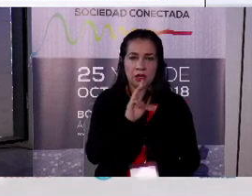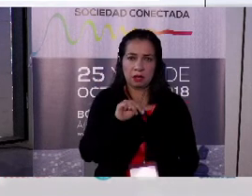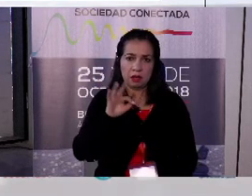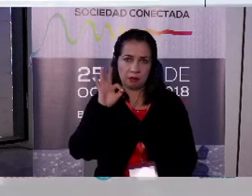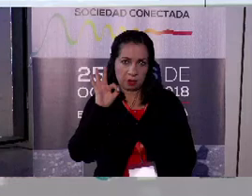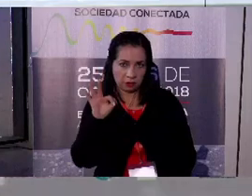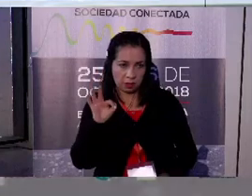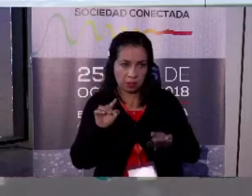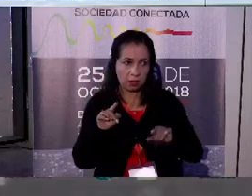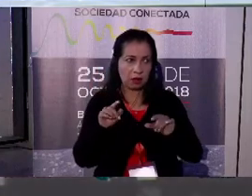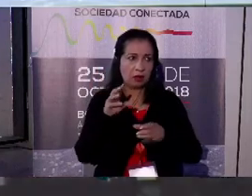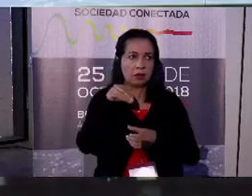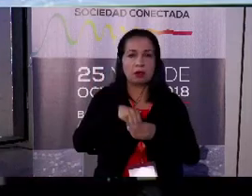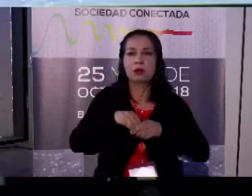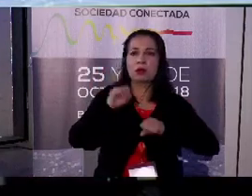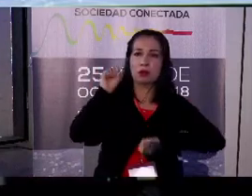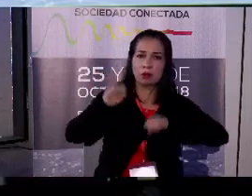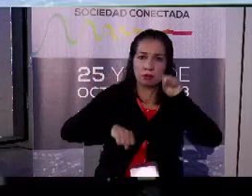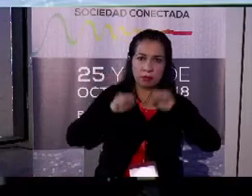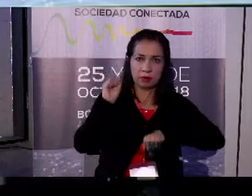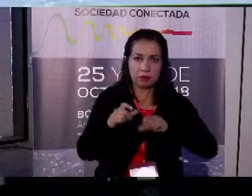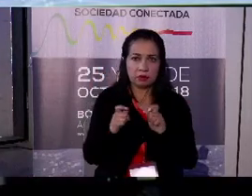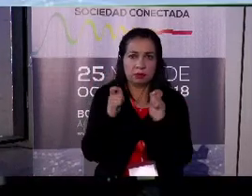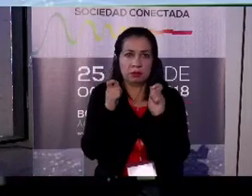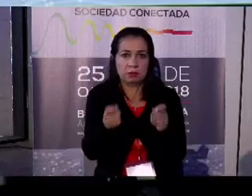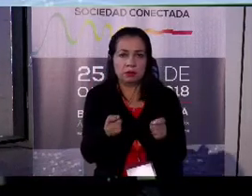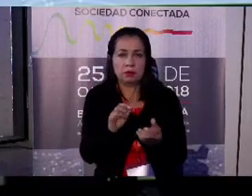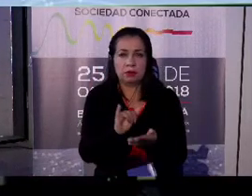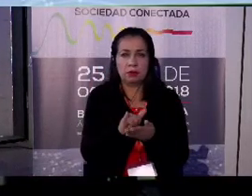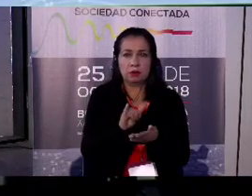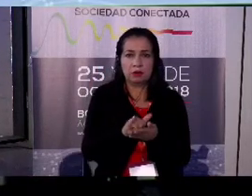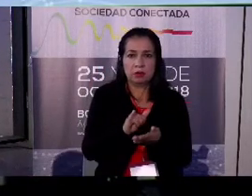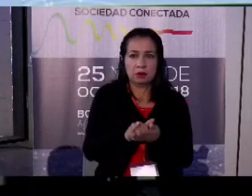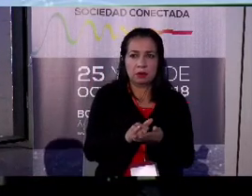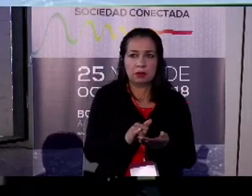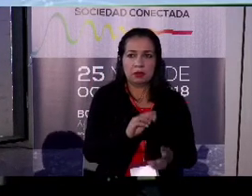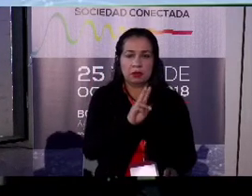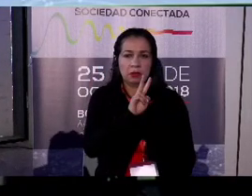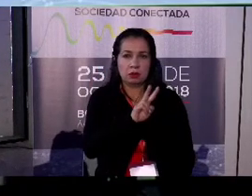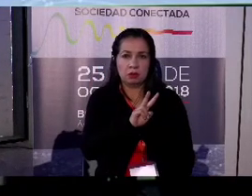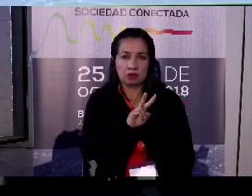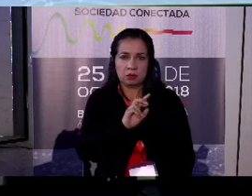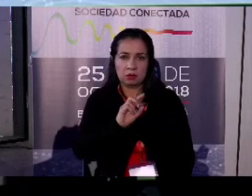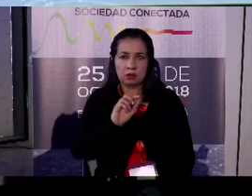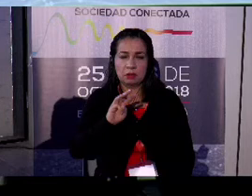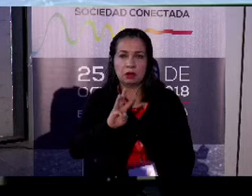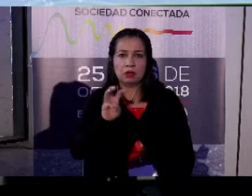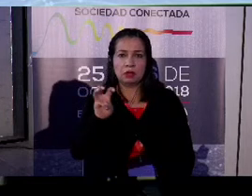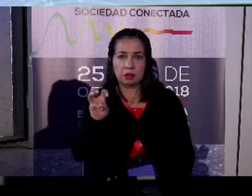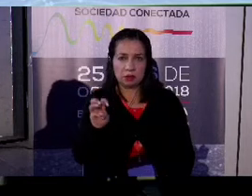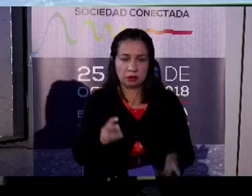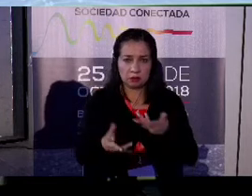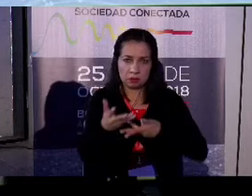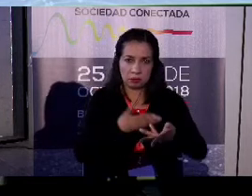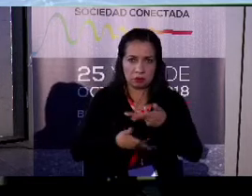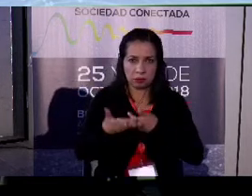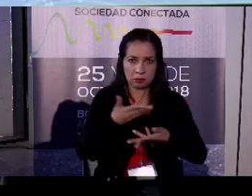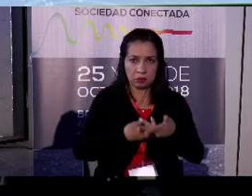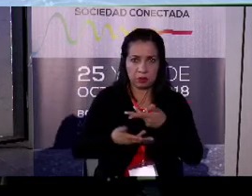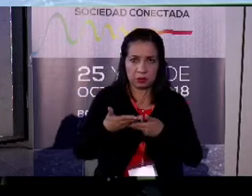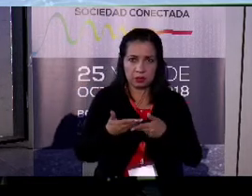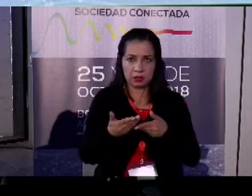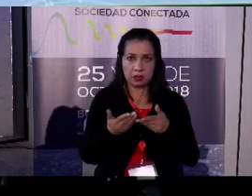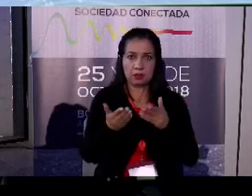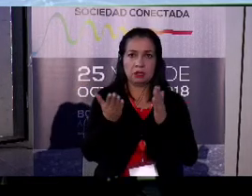posibles adjudicaciones en el caso de la resolución 238 que es la compartir llevar a cabo